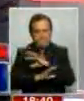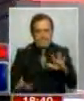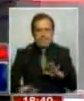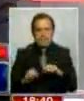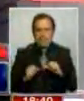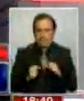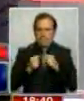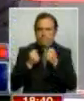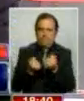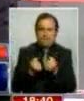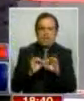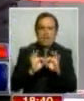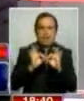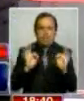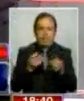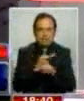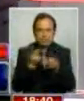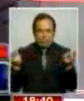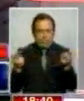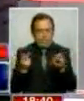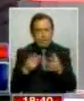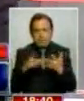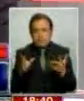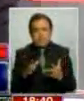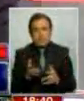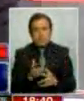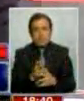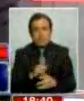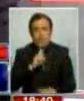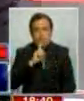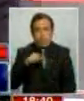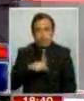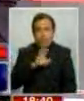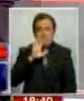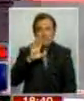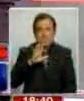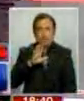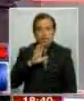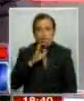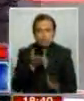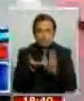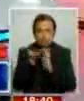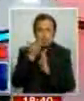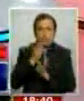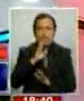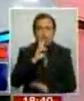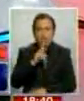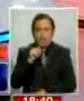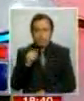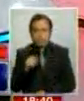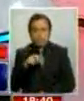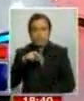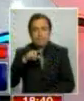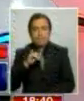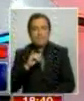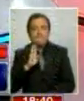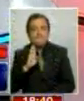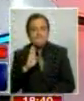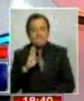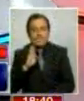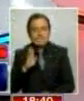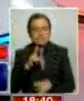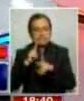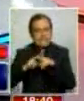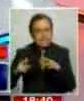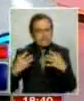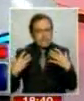fortalecimiento de la educación pública. Matilde, si eso no cuesta menos de 1,5 puntos del PIB, entre 1,5 y 2 puntos del PIB, para hacerlo en forma